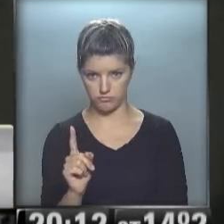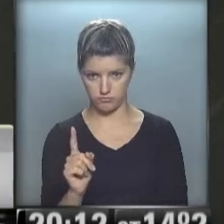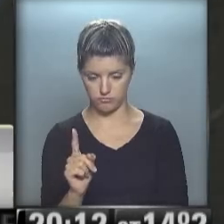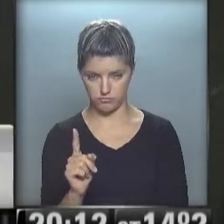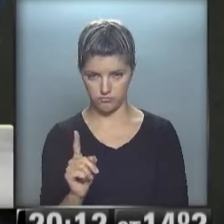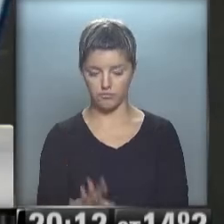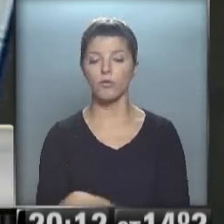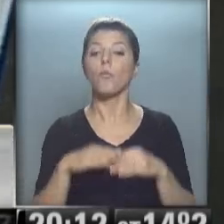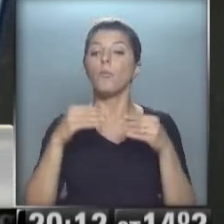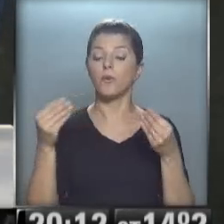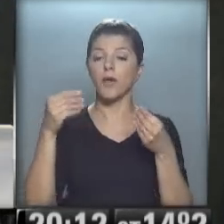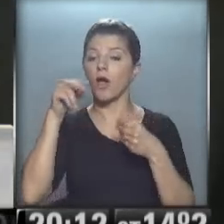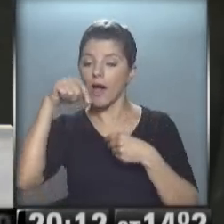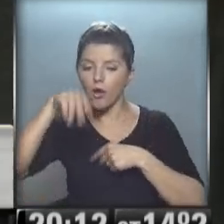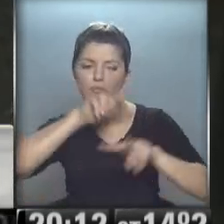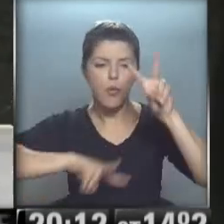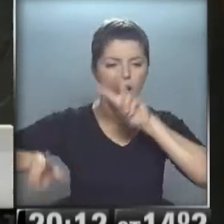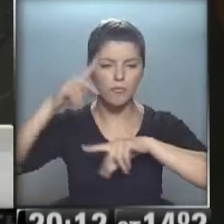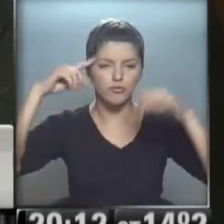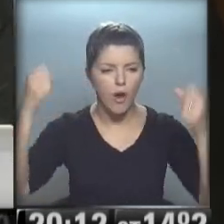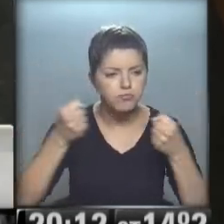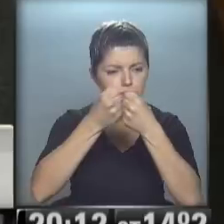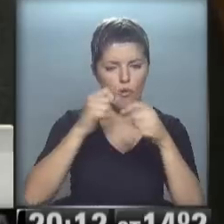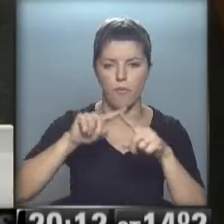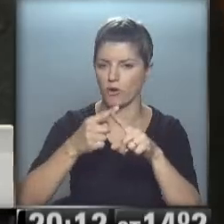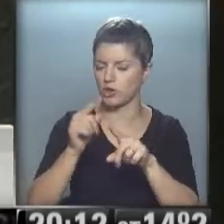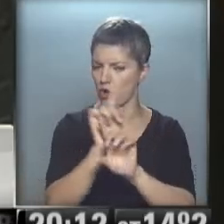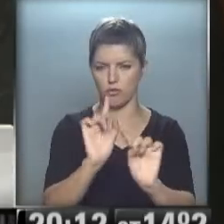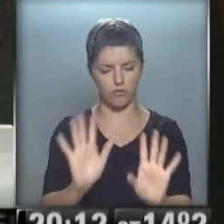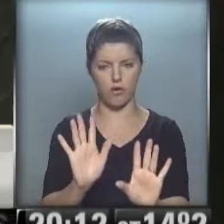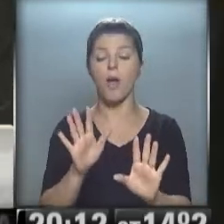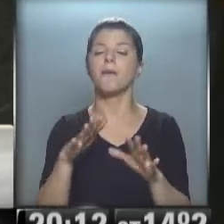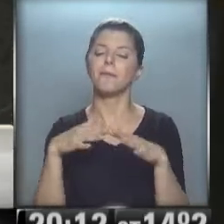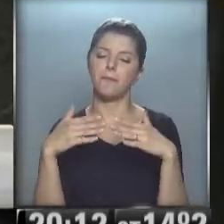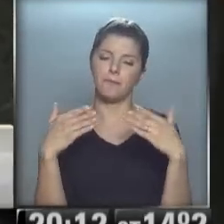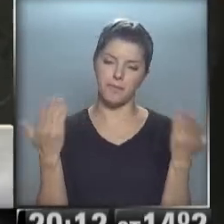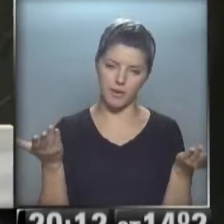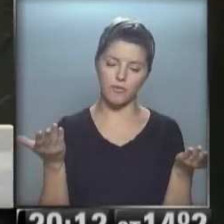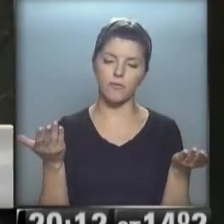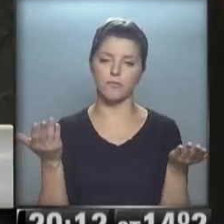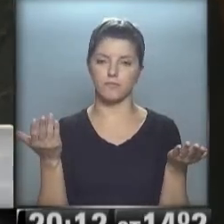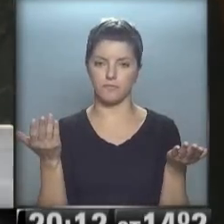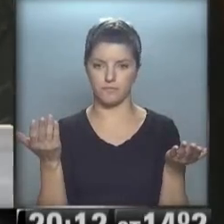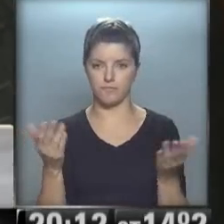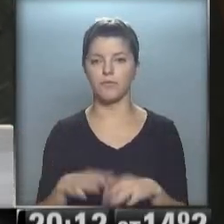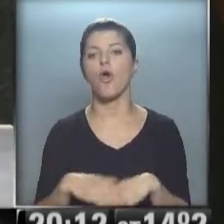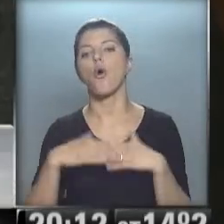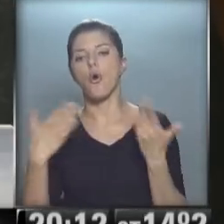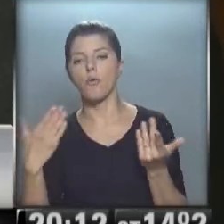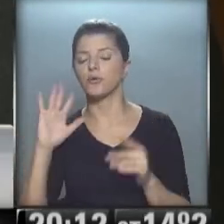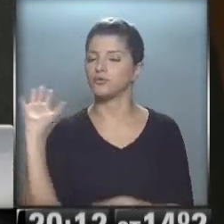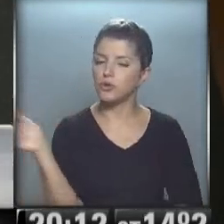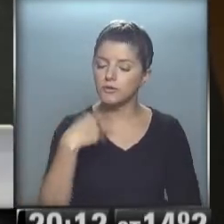búsqueda de un consenso político entre los músicos, pero naturalmente sí hay la convicción